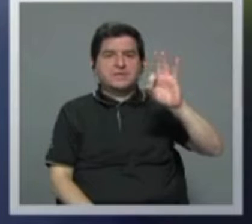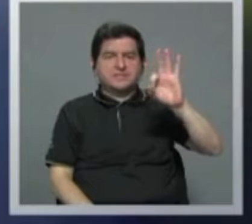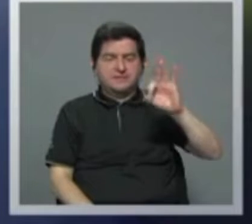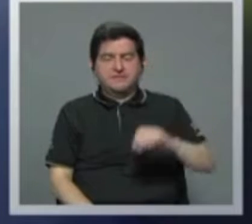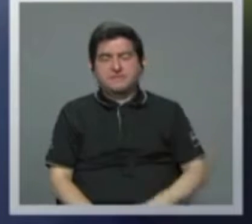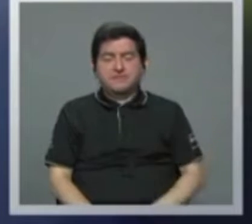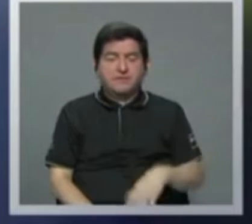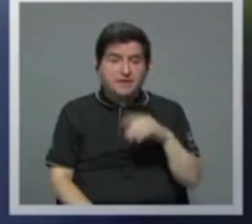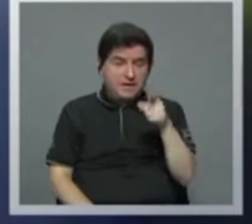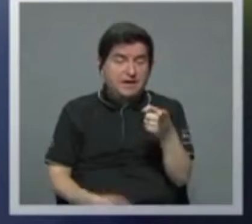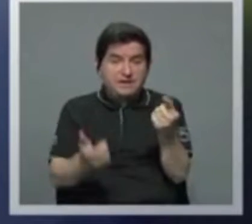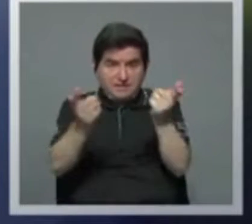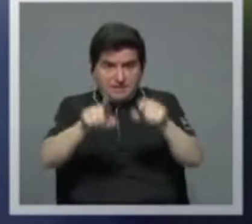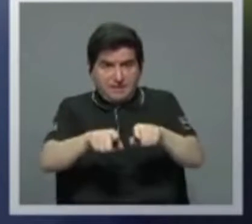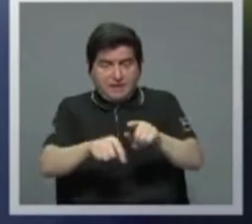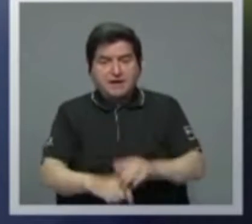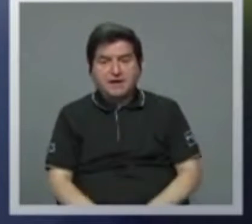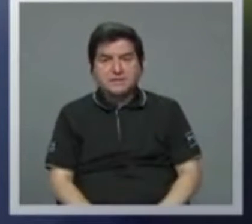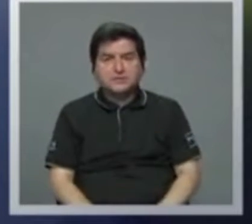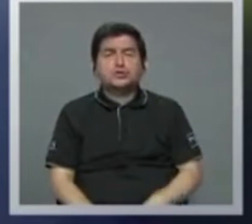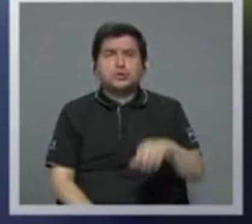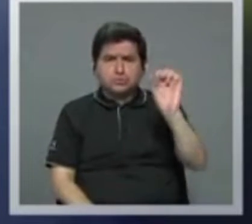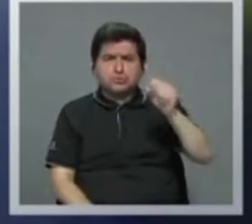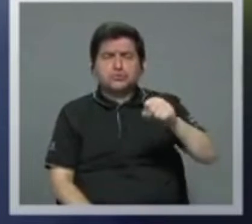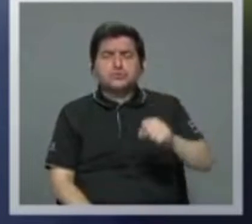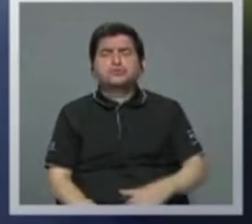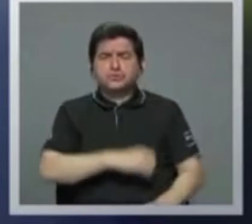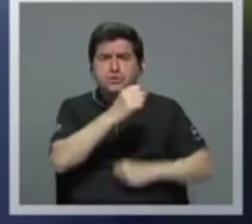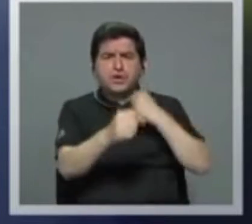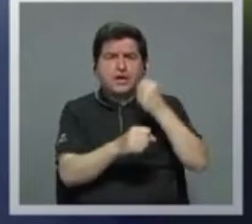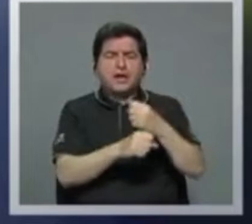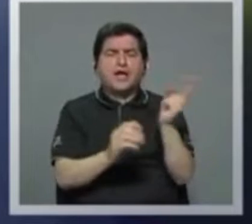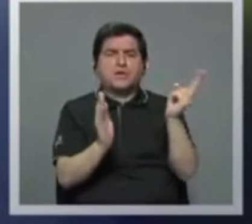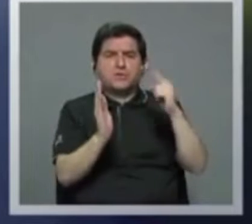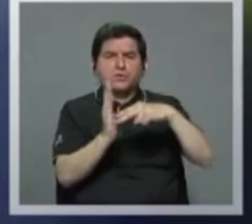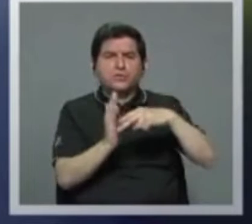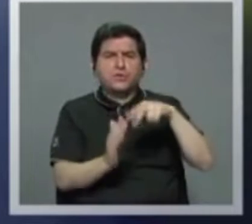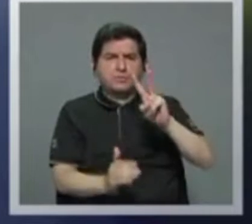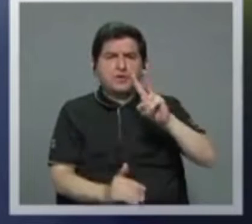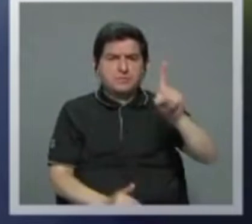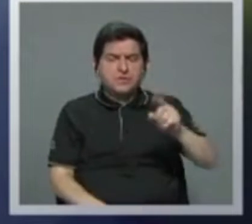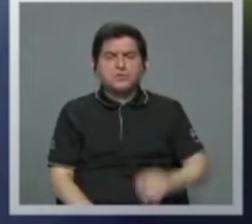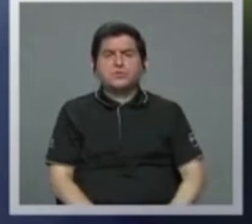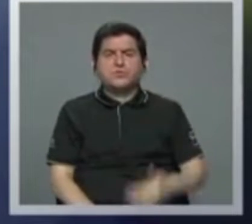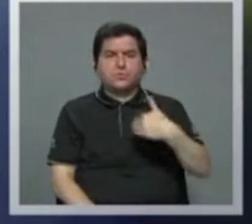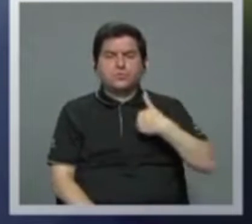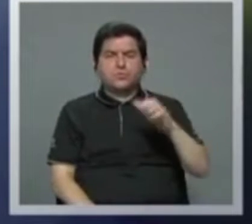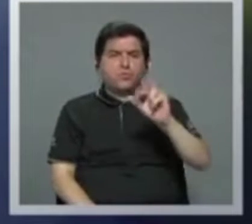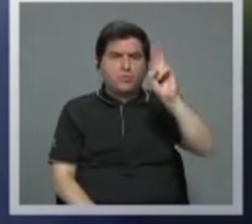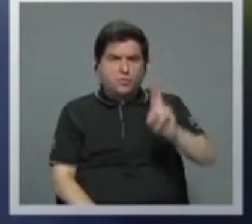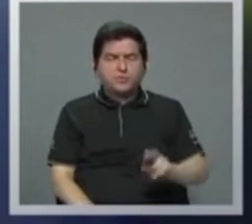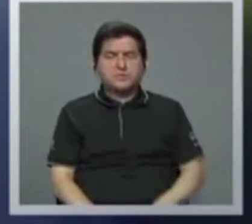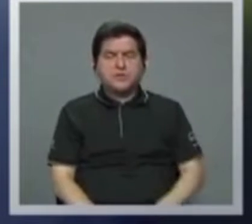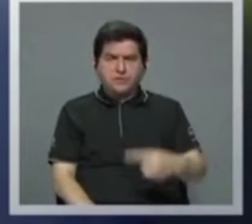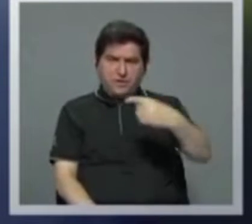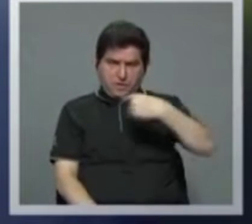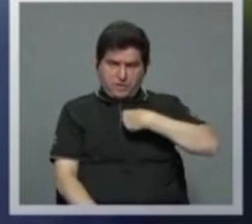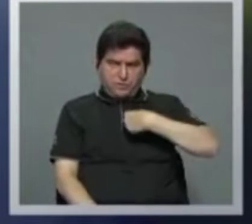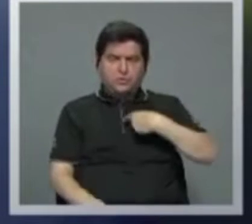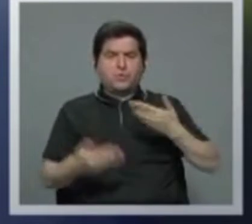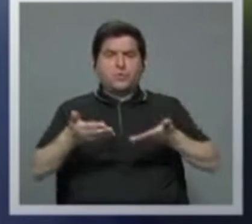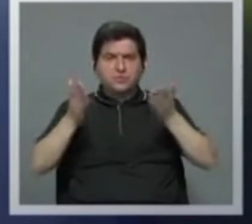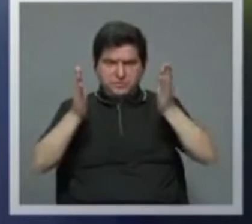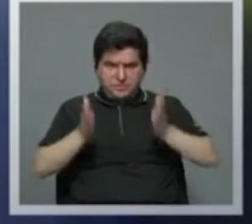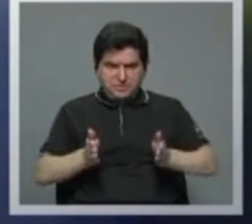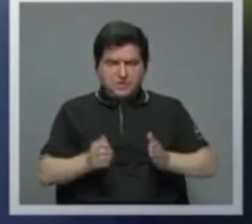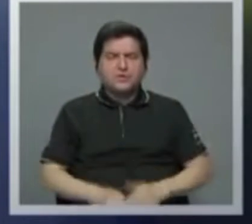con la circunstancia de que sí, que en el año 2021 le correspondió a Costa Rica, este servidor de ustedes,